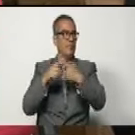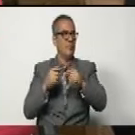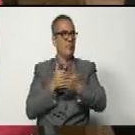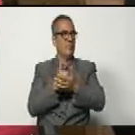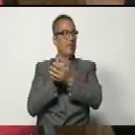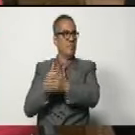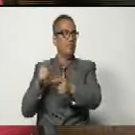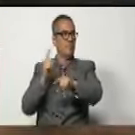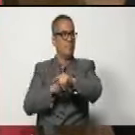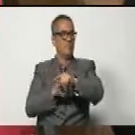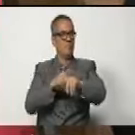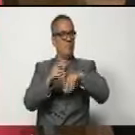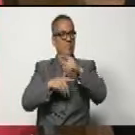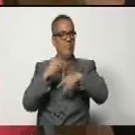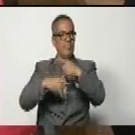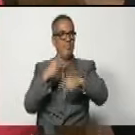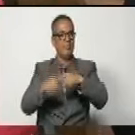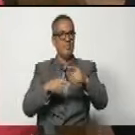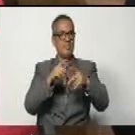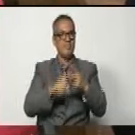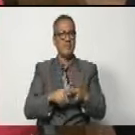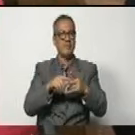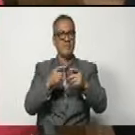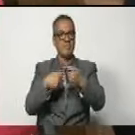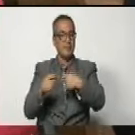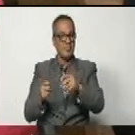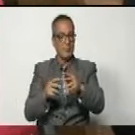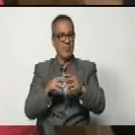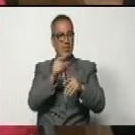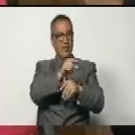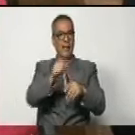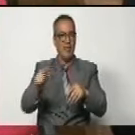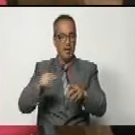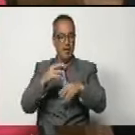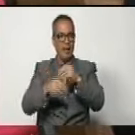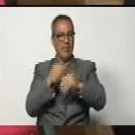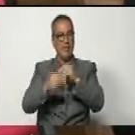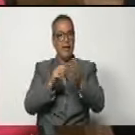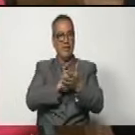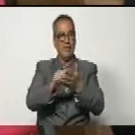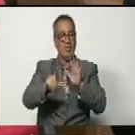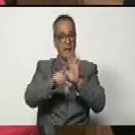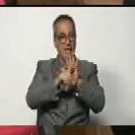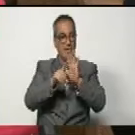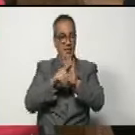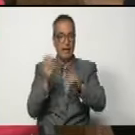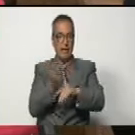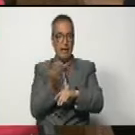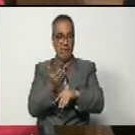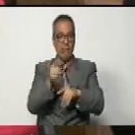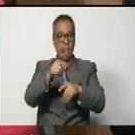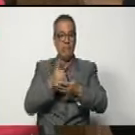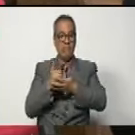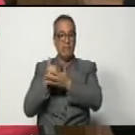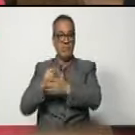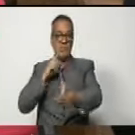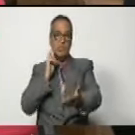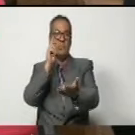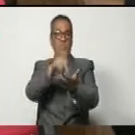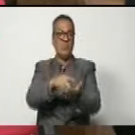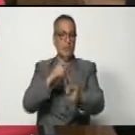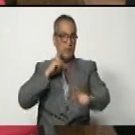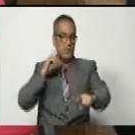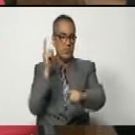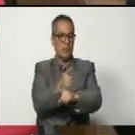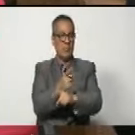familiar y social en el proceso de habilitación y rehabilitación establecido en esta ley será sancionado con asistencia obligatoria a